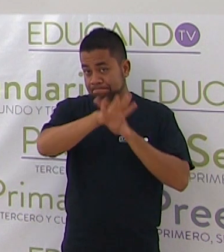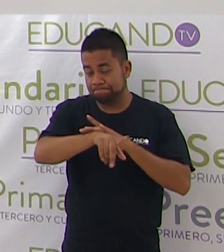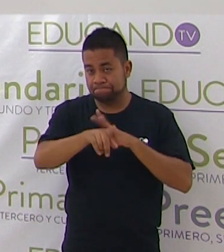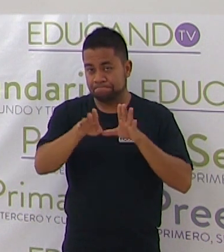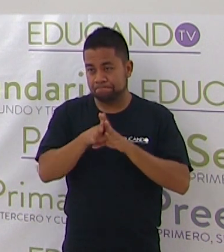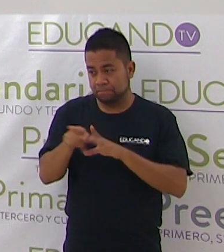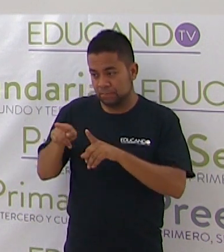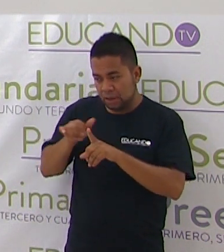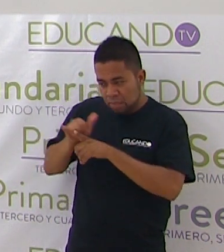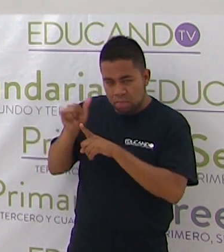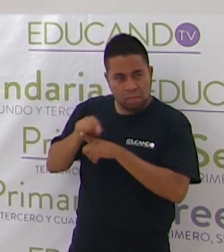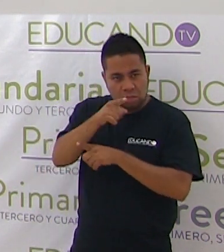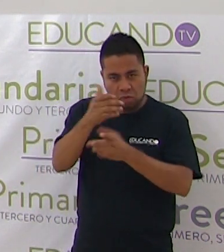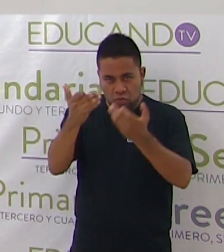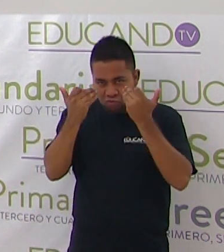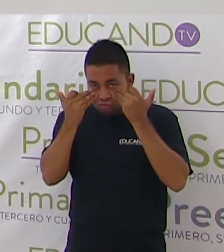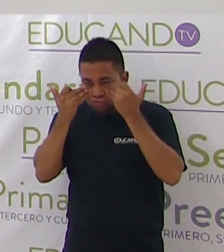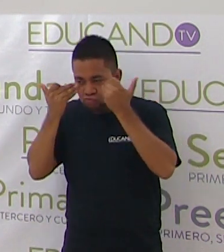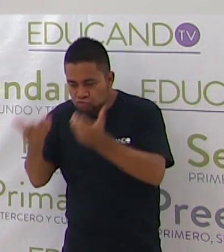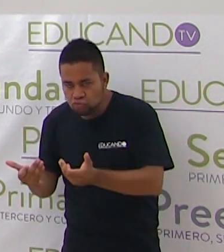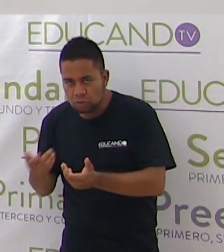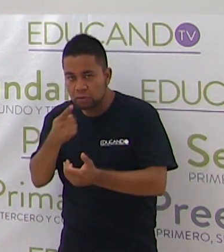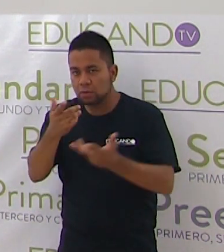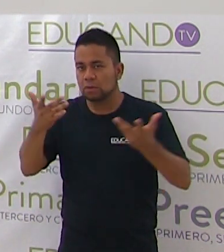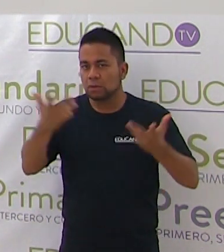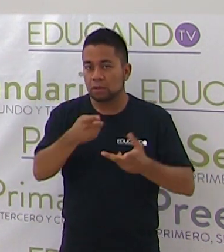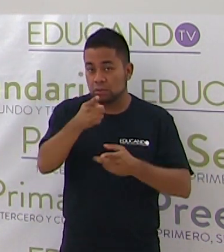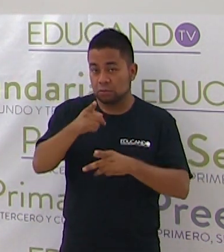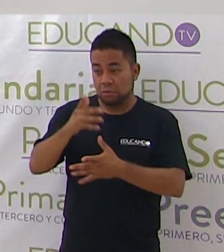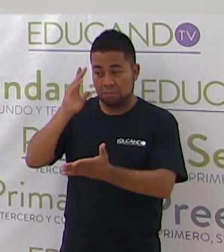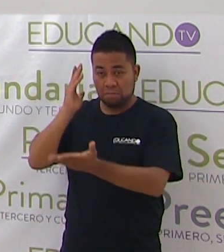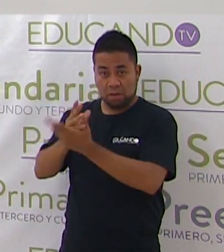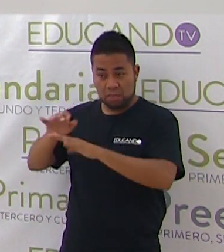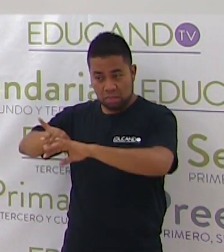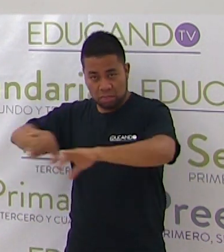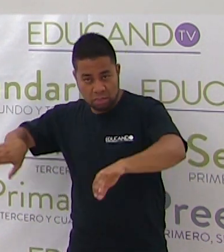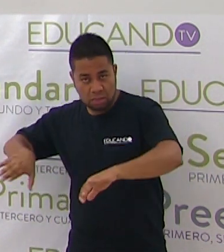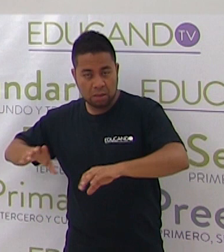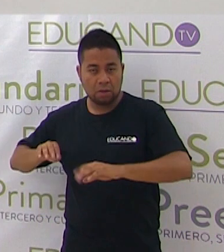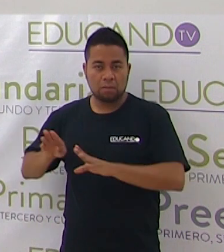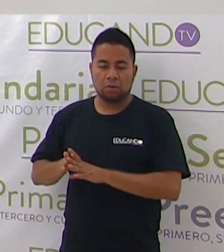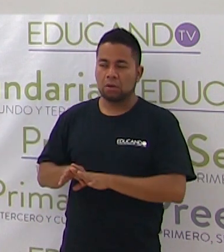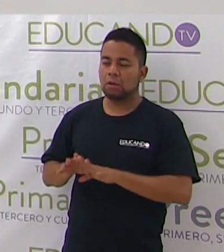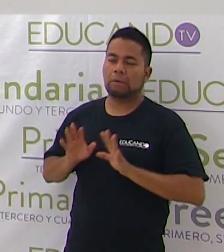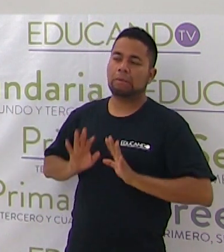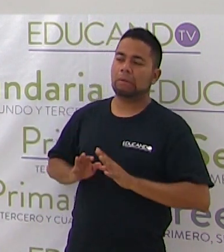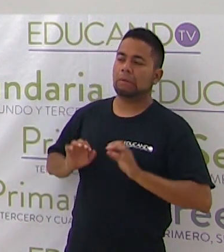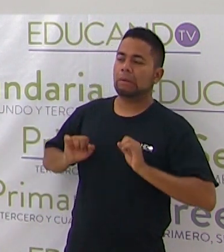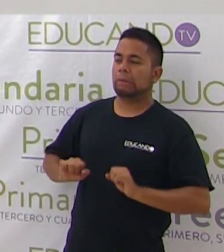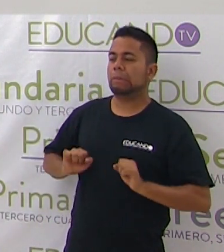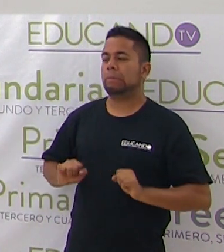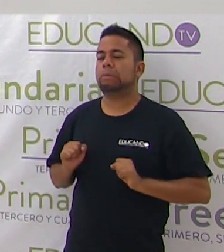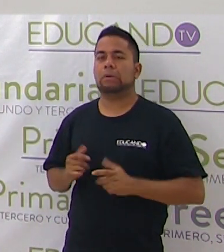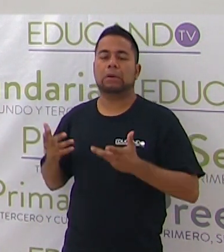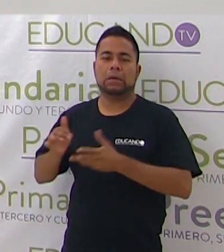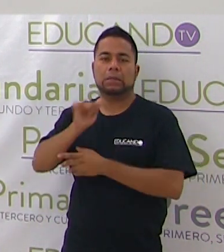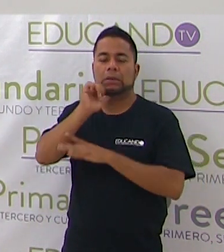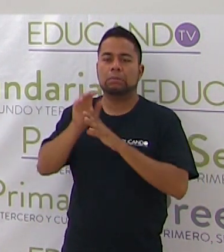un caso de bullying? ¿Lo detendrías o te quedarías parado sin hacer